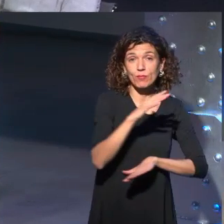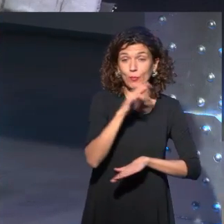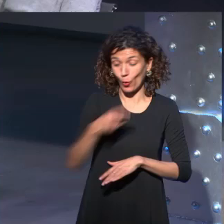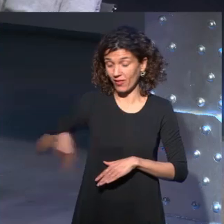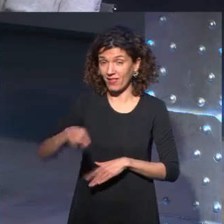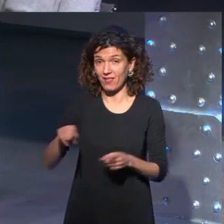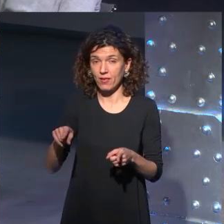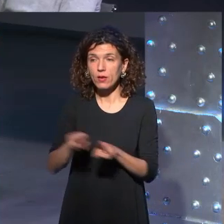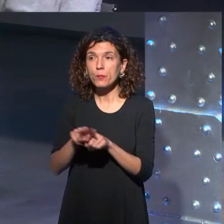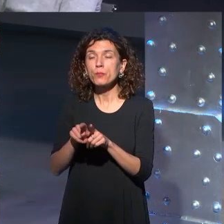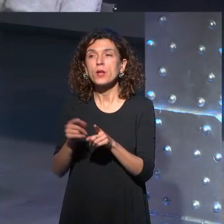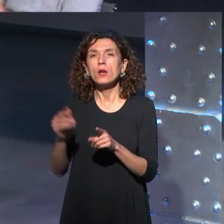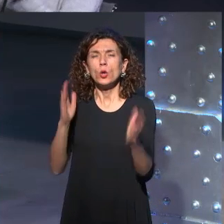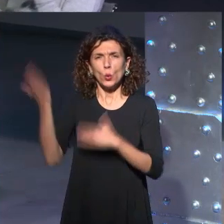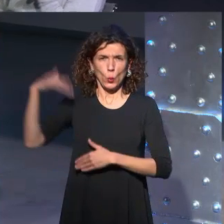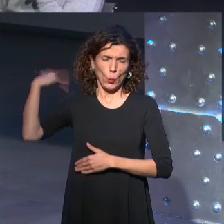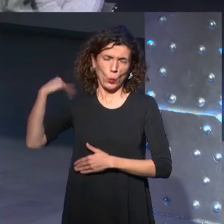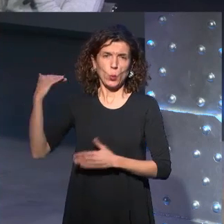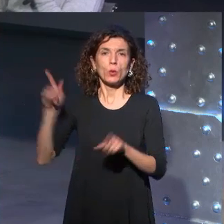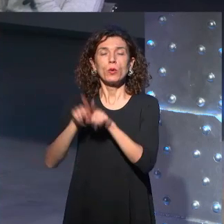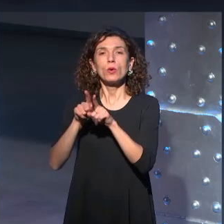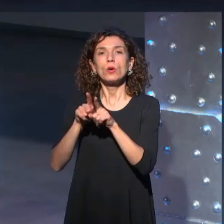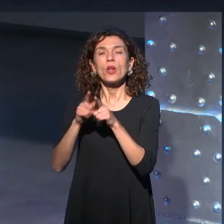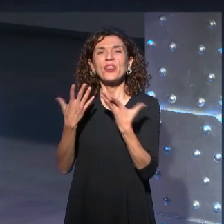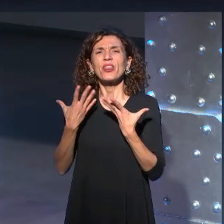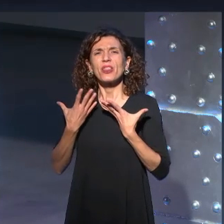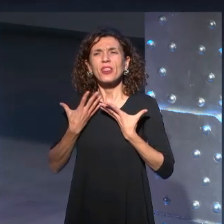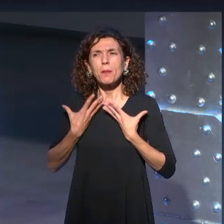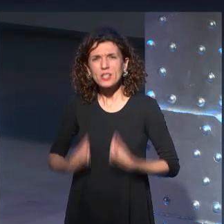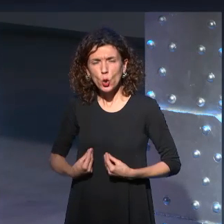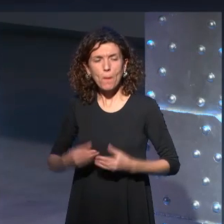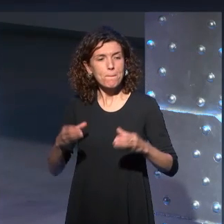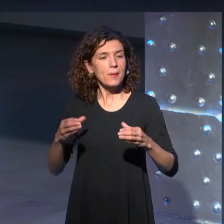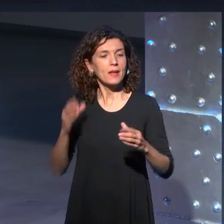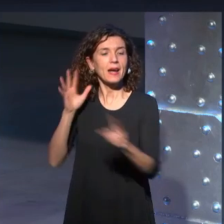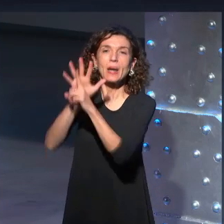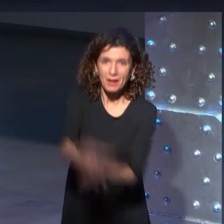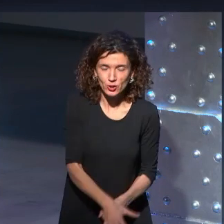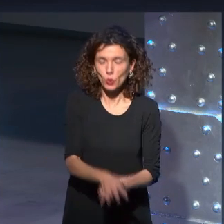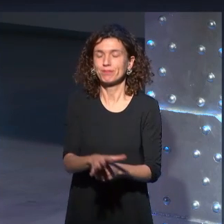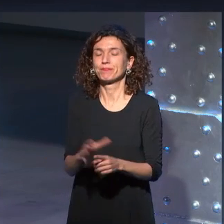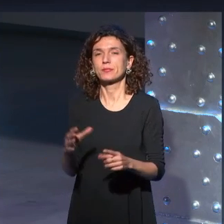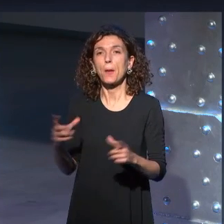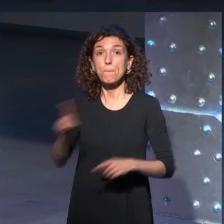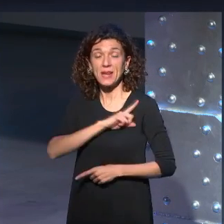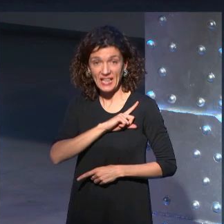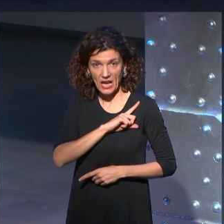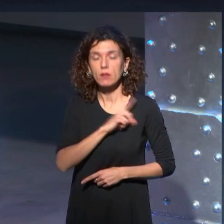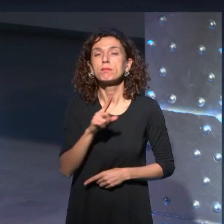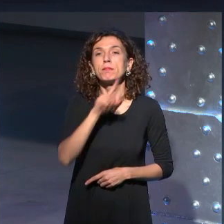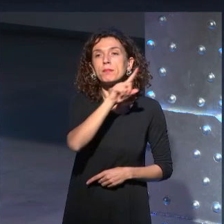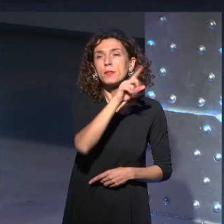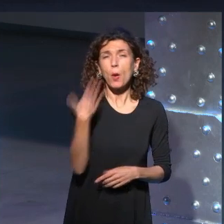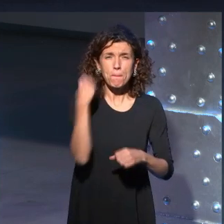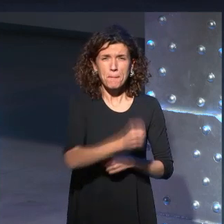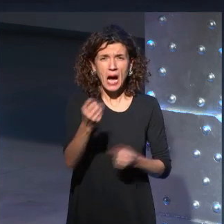Porque como hubo la represión militar en México de 1968, en que no sé si sepan ustedes,